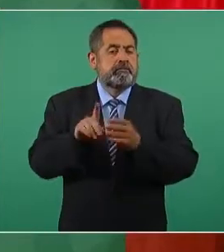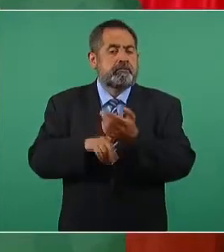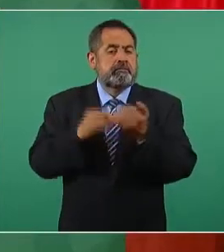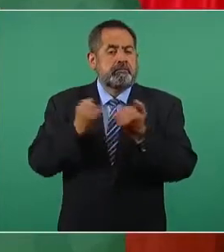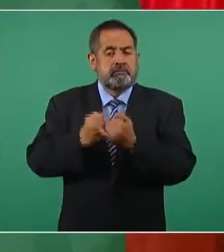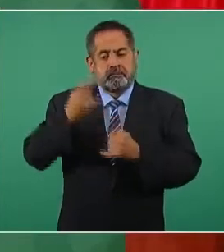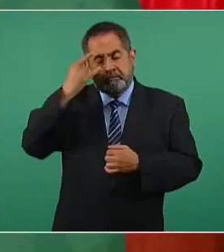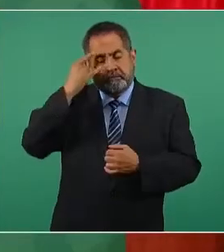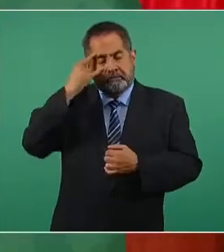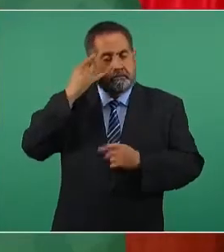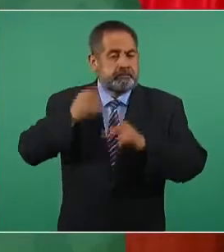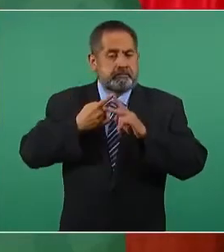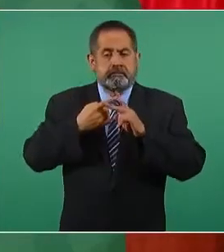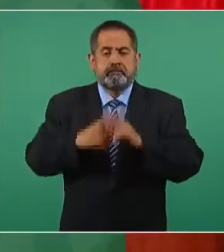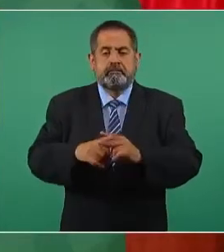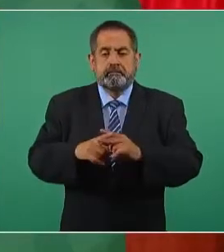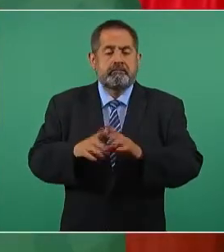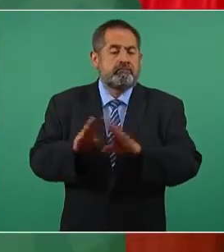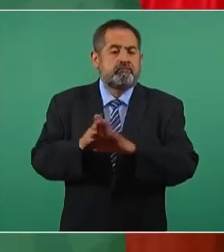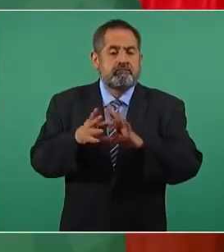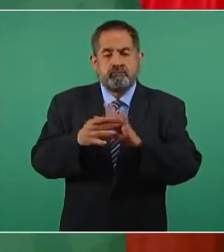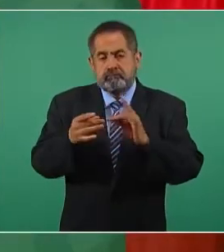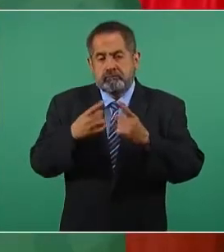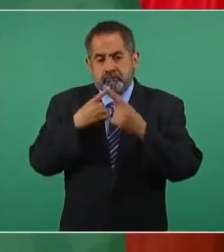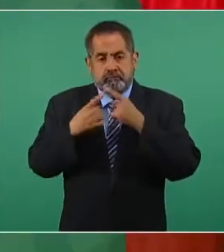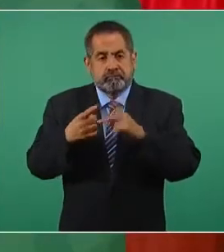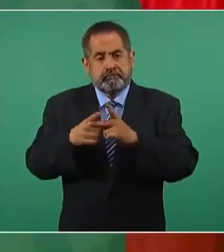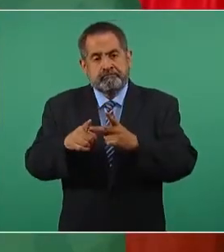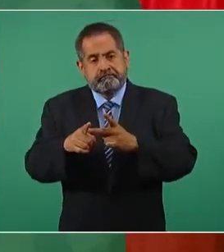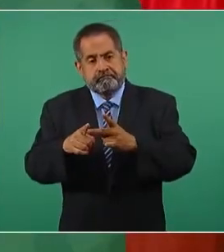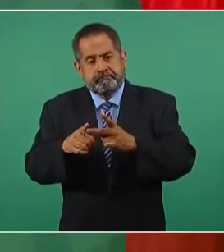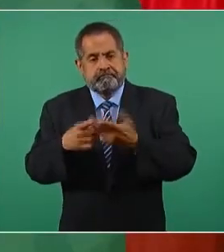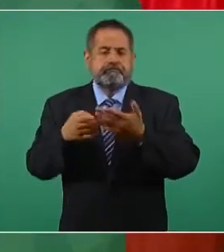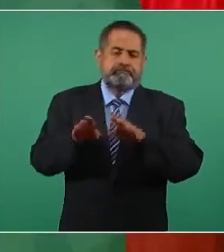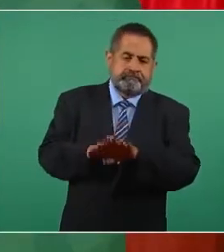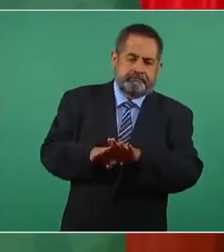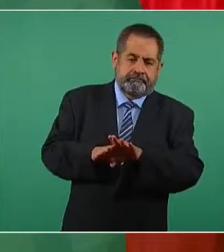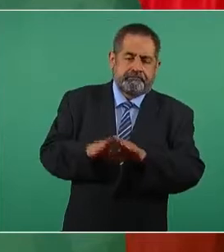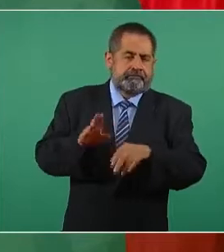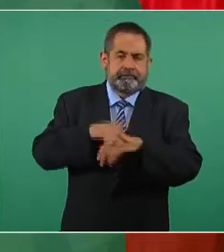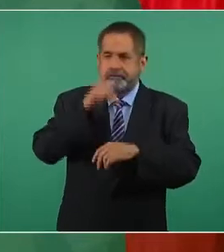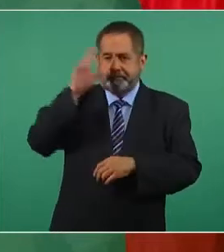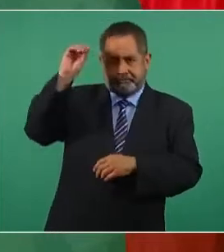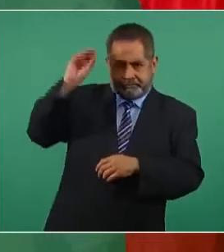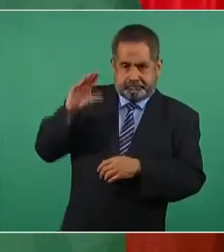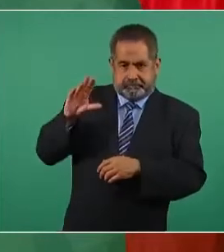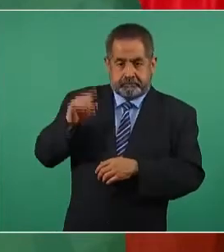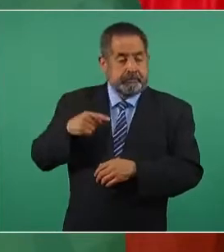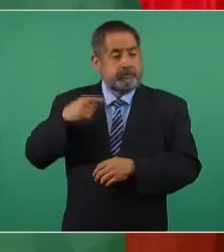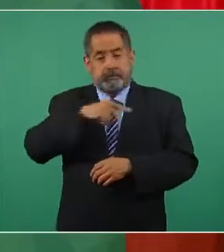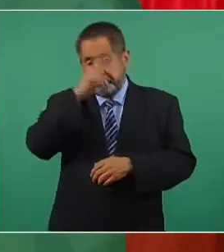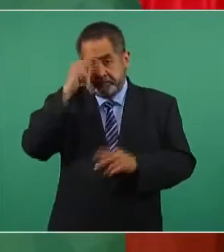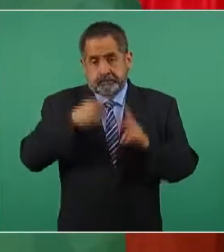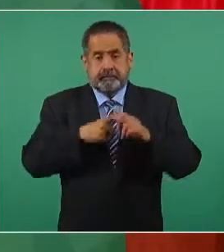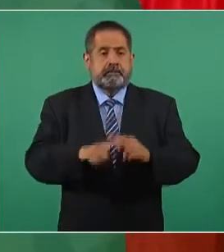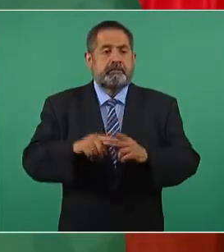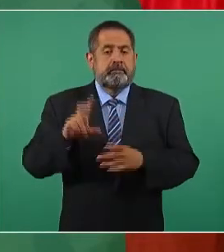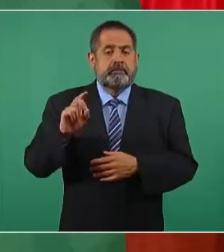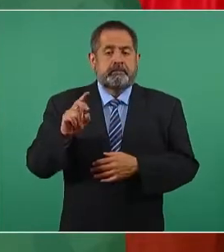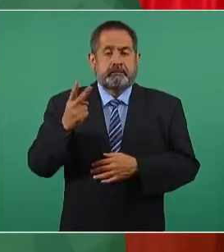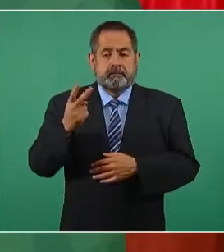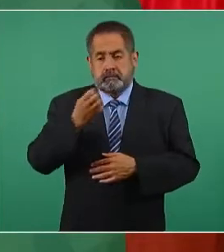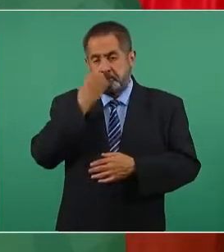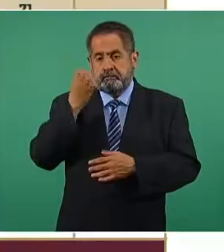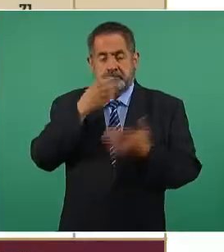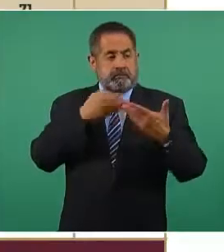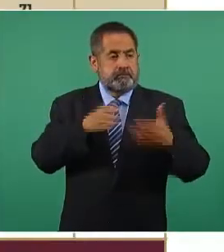Campeche, bueno, inicia, suspende por la cuestión de semáforo, y ellos iniciaron con 32